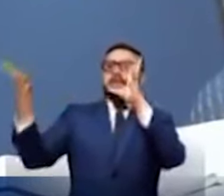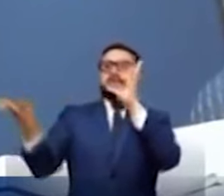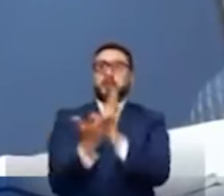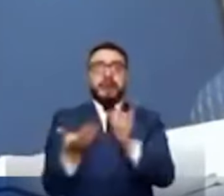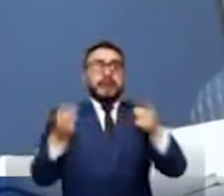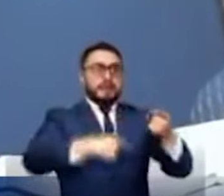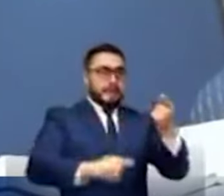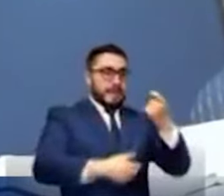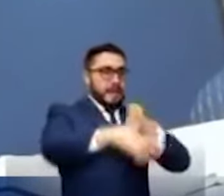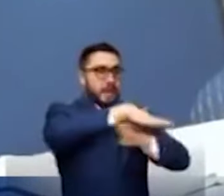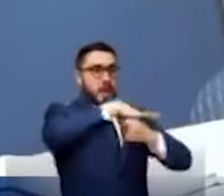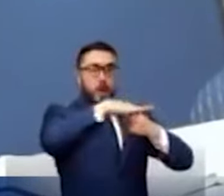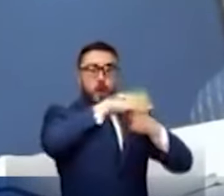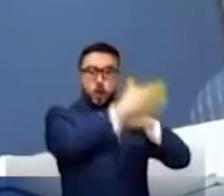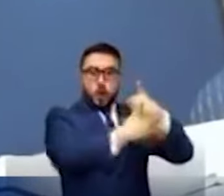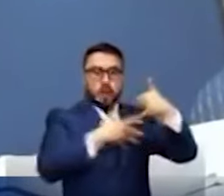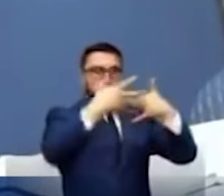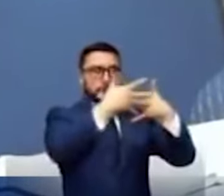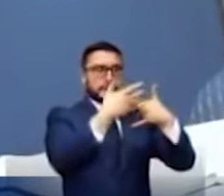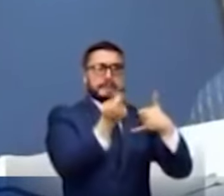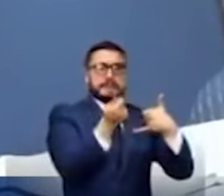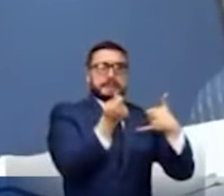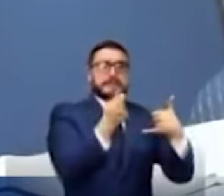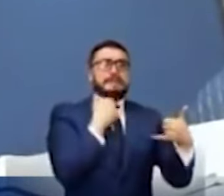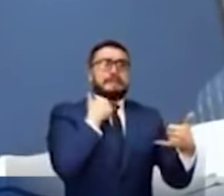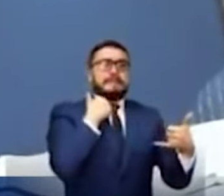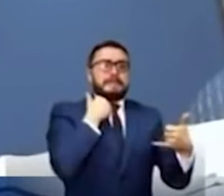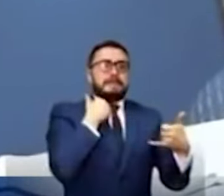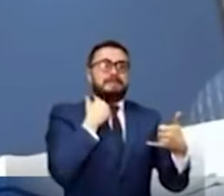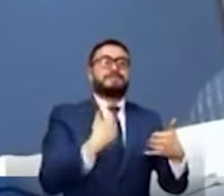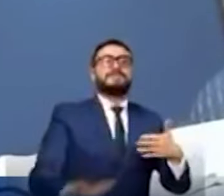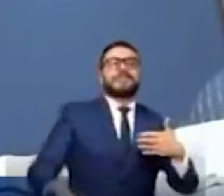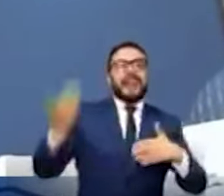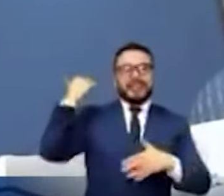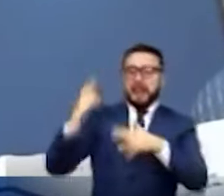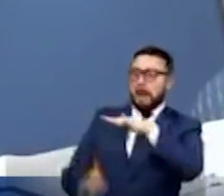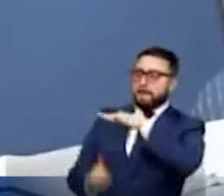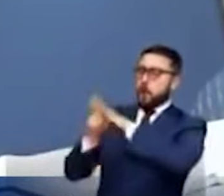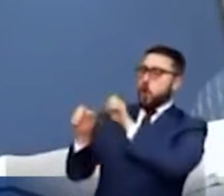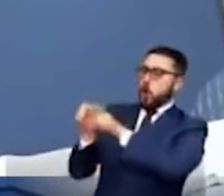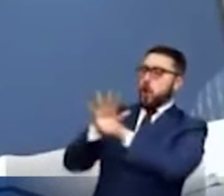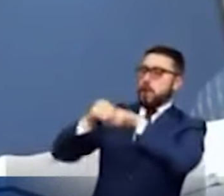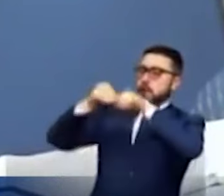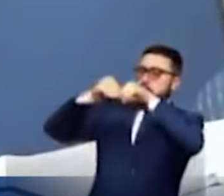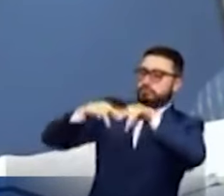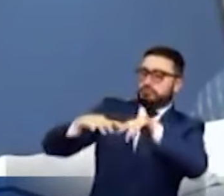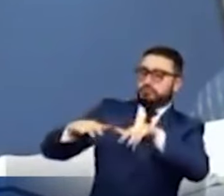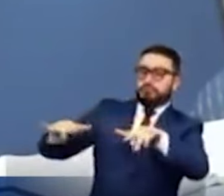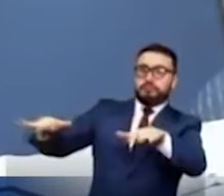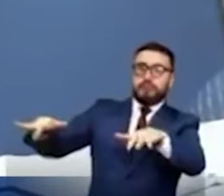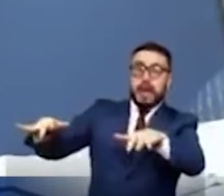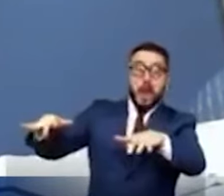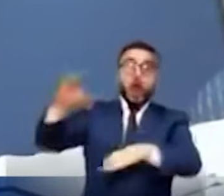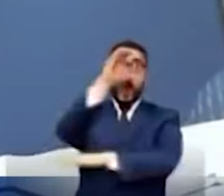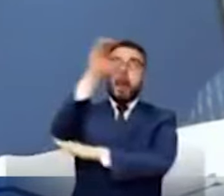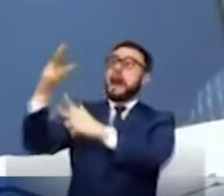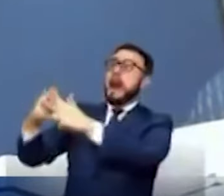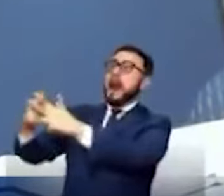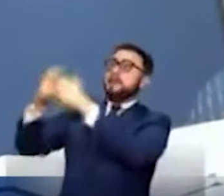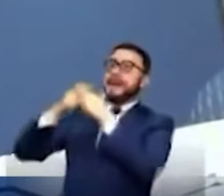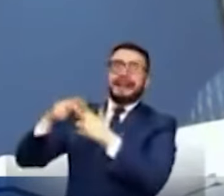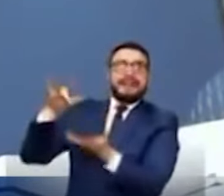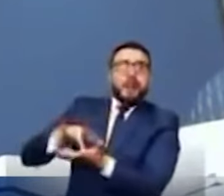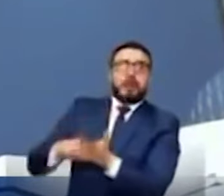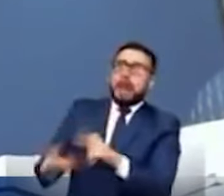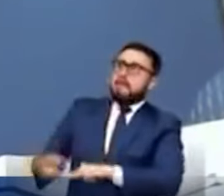local. Nos sobreendeudamos para cumplir tareas del COVID,